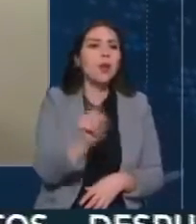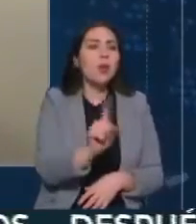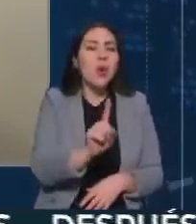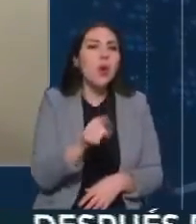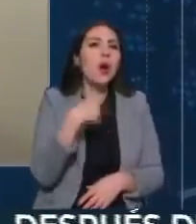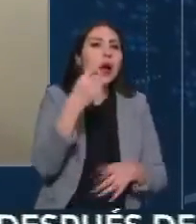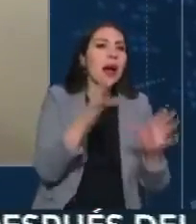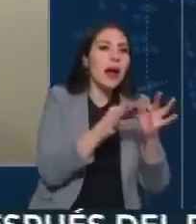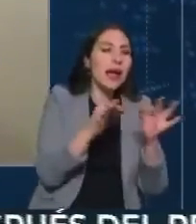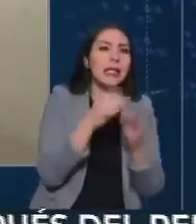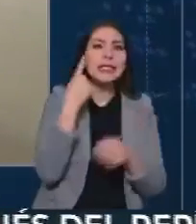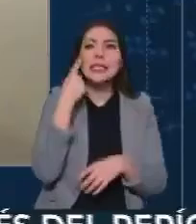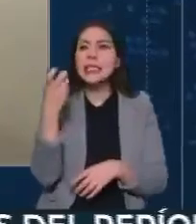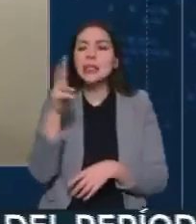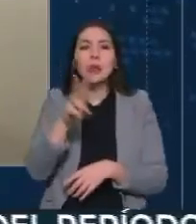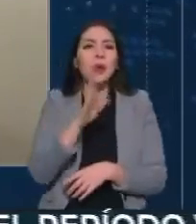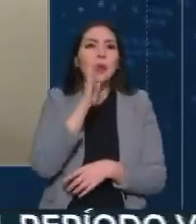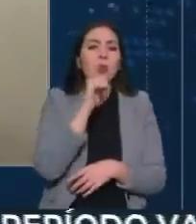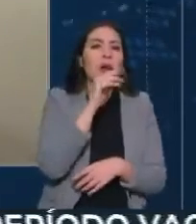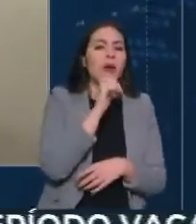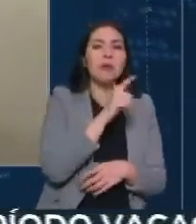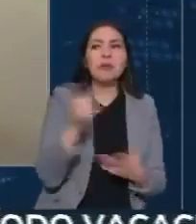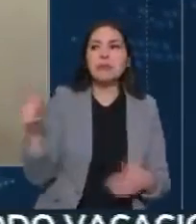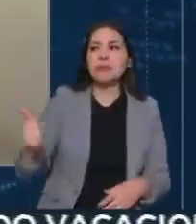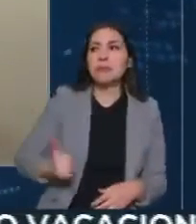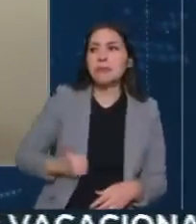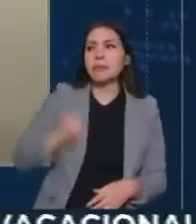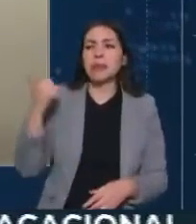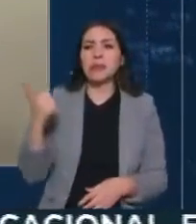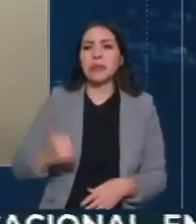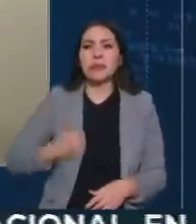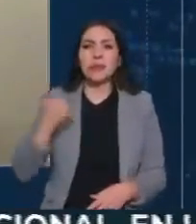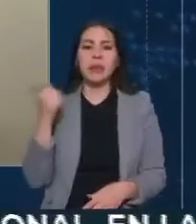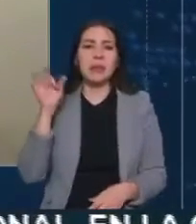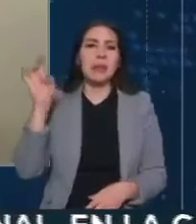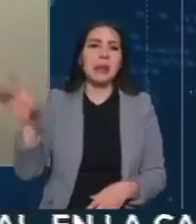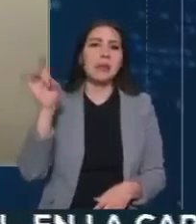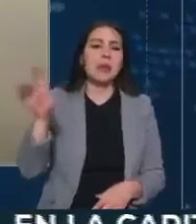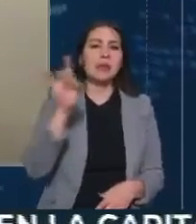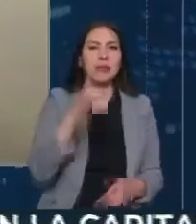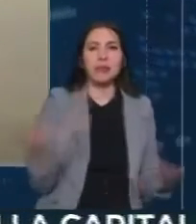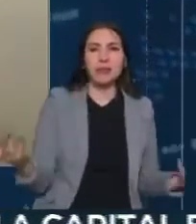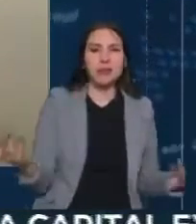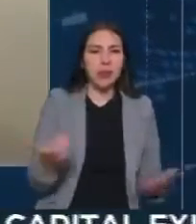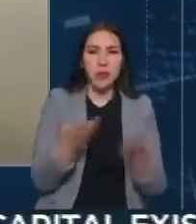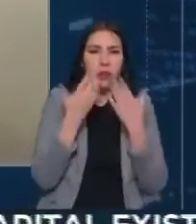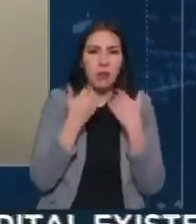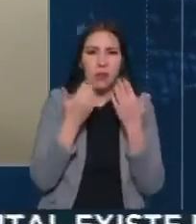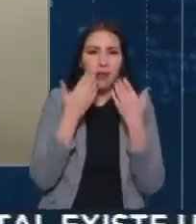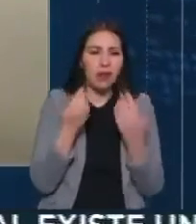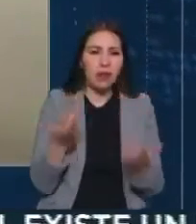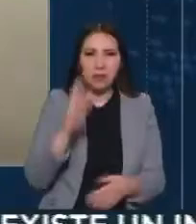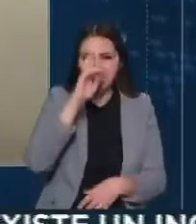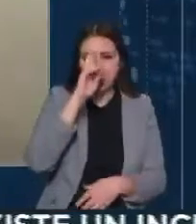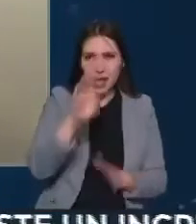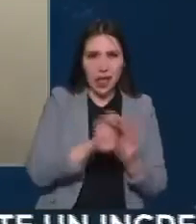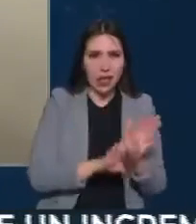del Bienestar. Y francamente es una acción oportunista, creo que es hasta de mal gusto y sobre todo no es ética